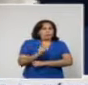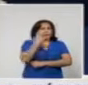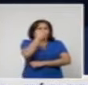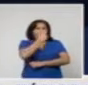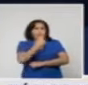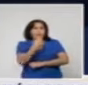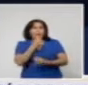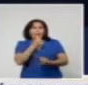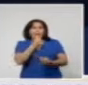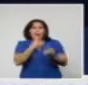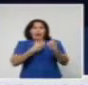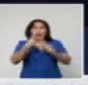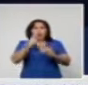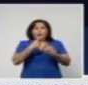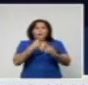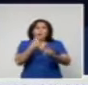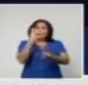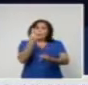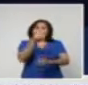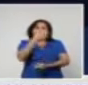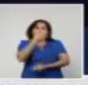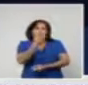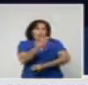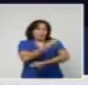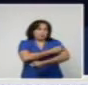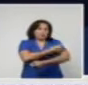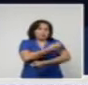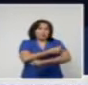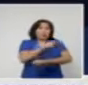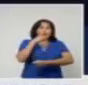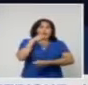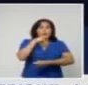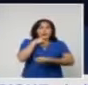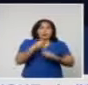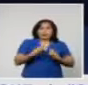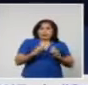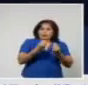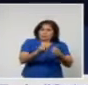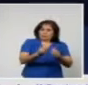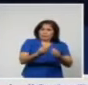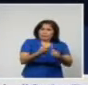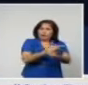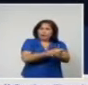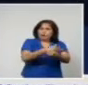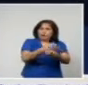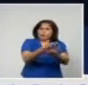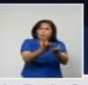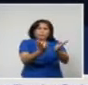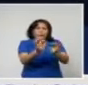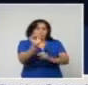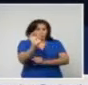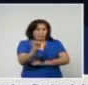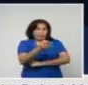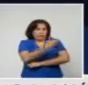un antiviral, un medicamento ruso. Ha sido noticia en estos días la